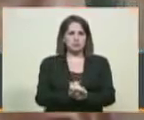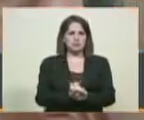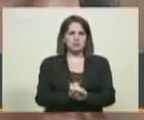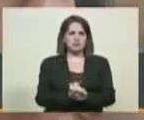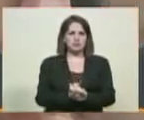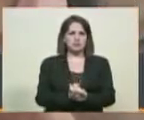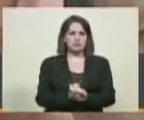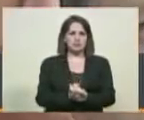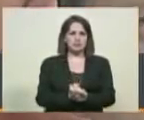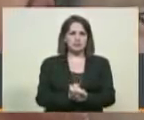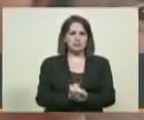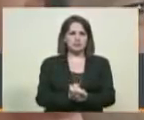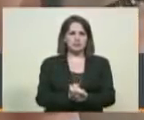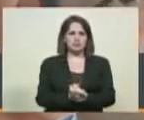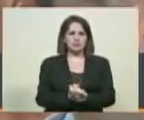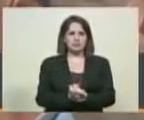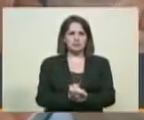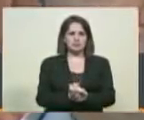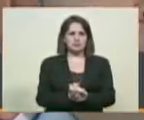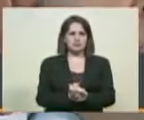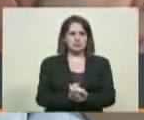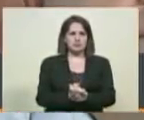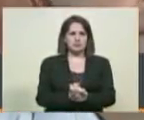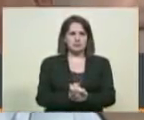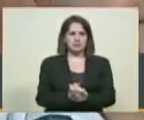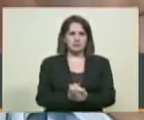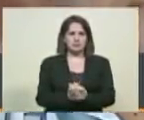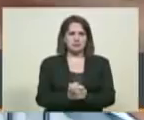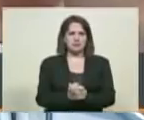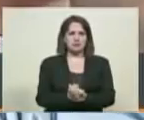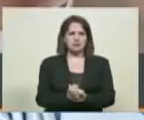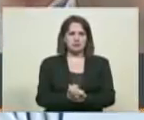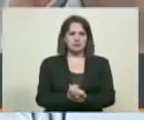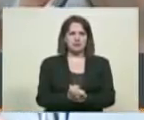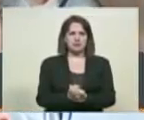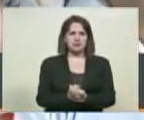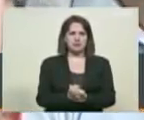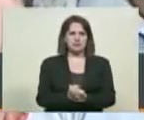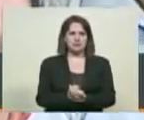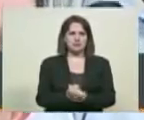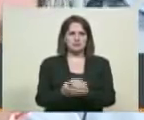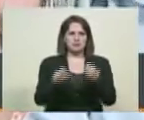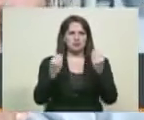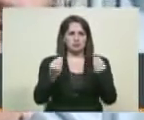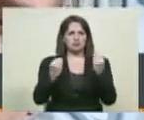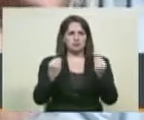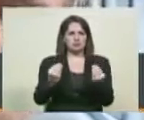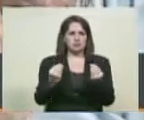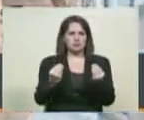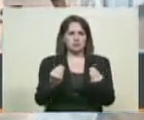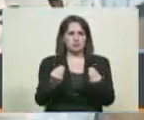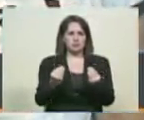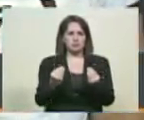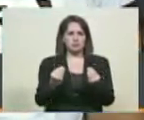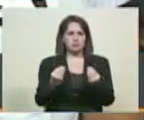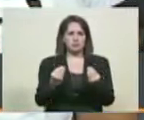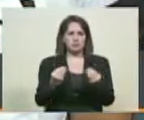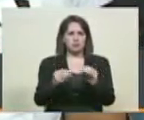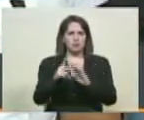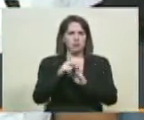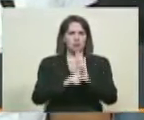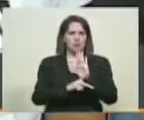Un plan económico de crecimiento y prosperidad. Por primera vez puedo decir que es un